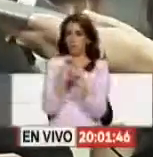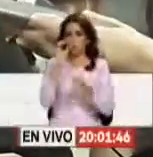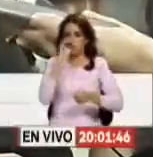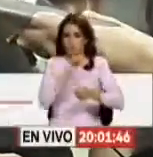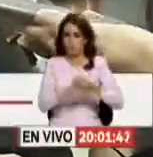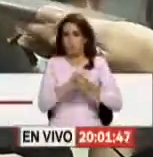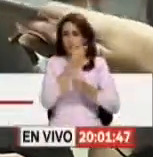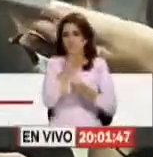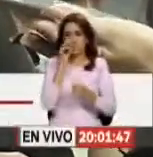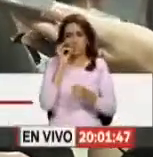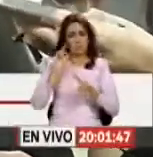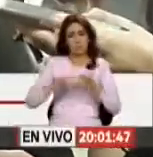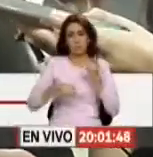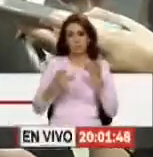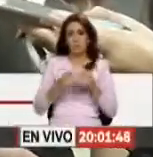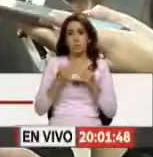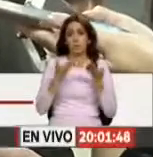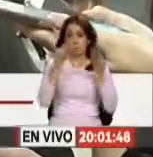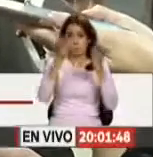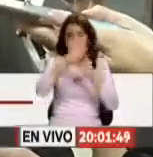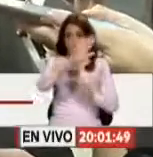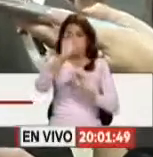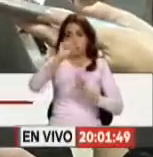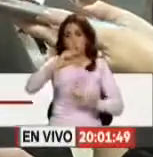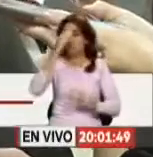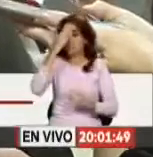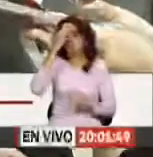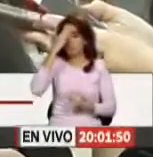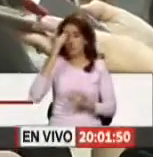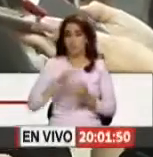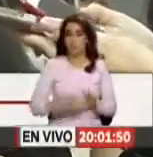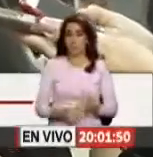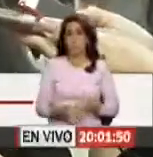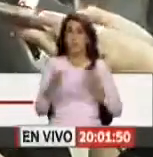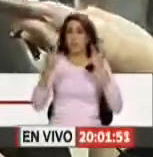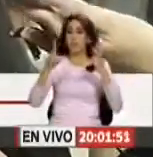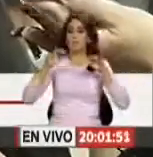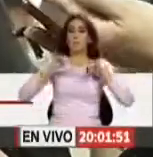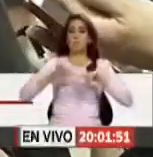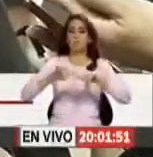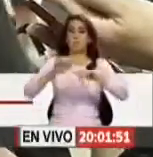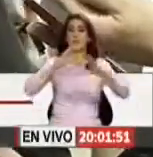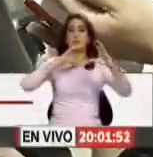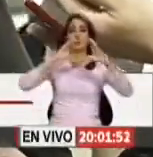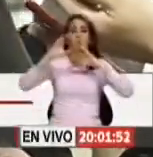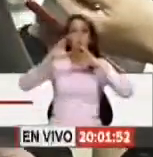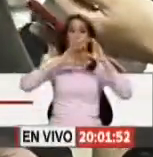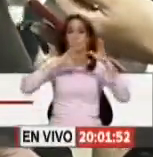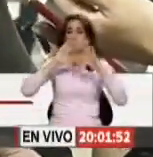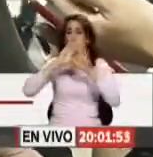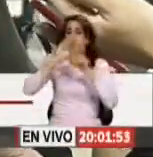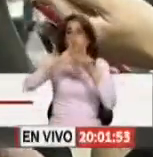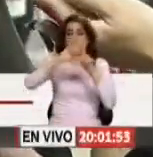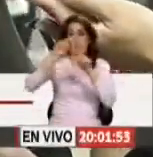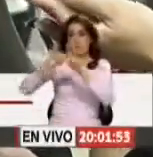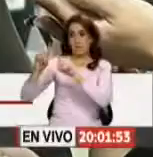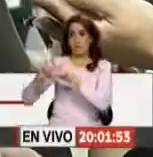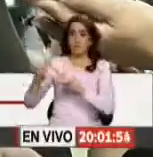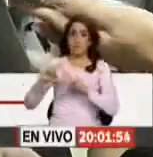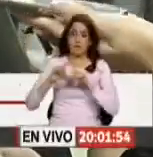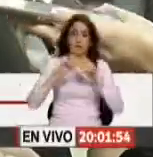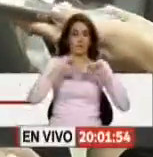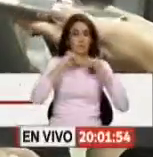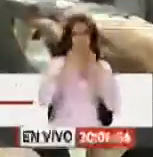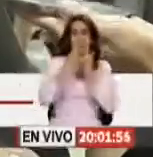son conversaciones que ustedes conocen, que además se llevan adelante con las distintas bancadas y, por supuesto, con